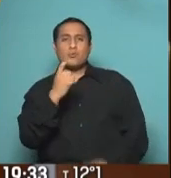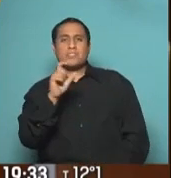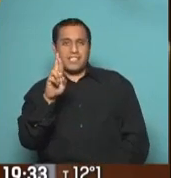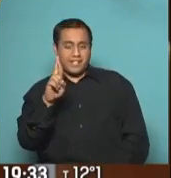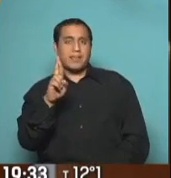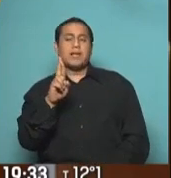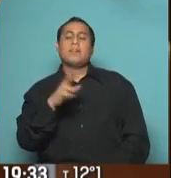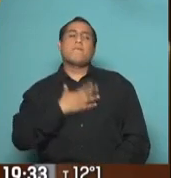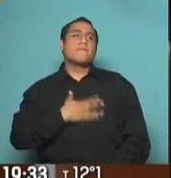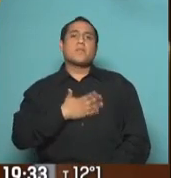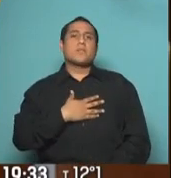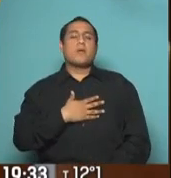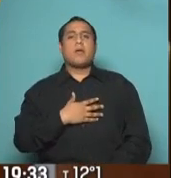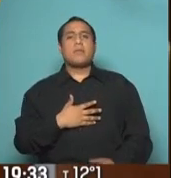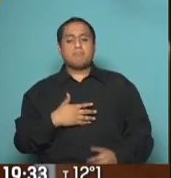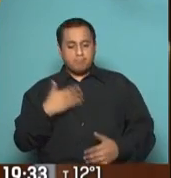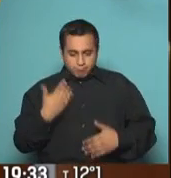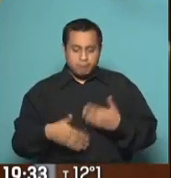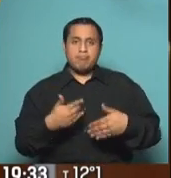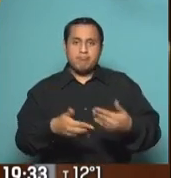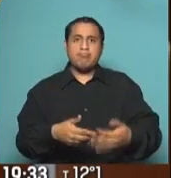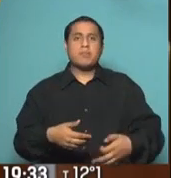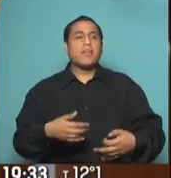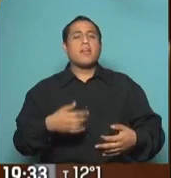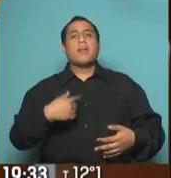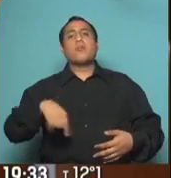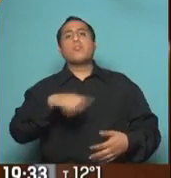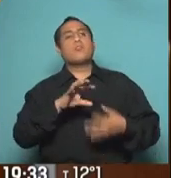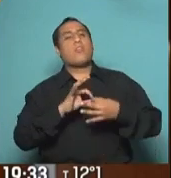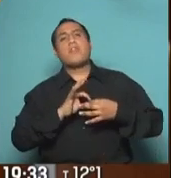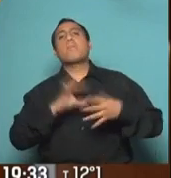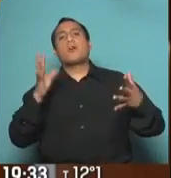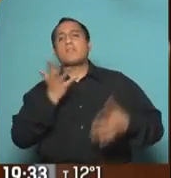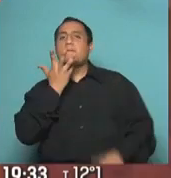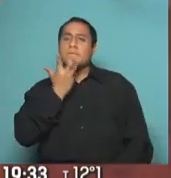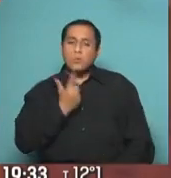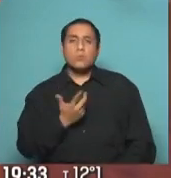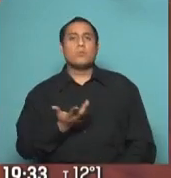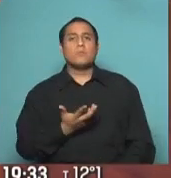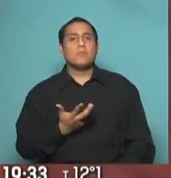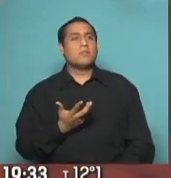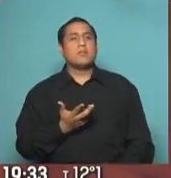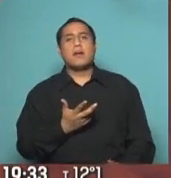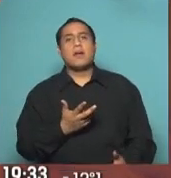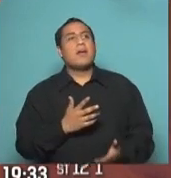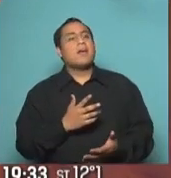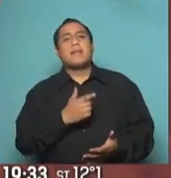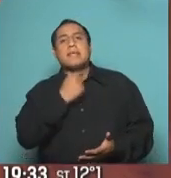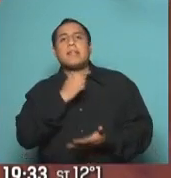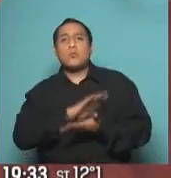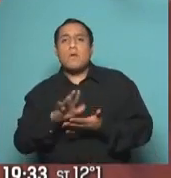un paso importante nosotros tenemos una vida democrática muy sana partidariamente renovamos nuestras autoridades cada dos